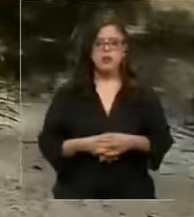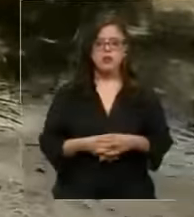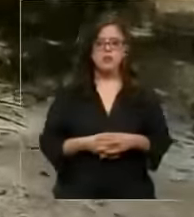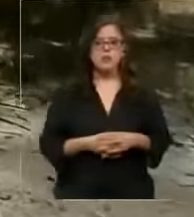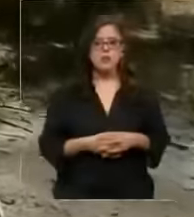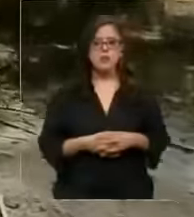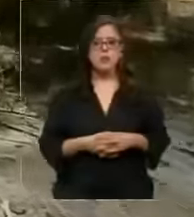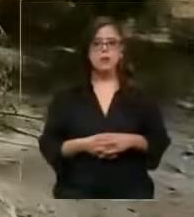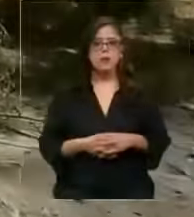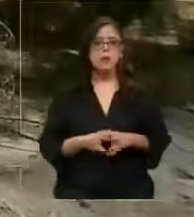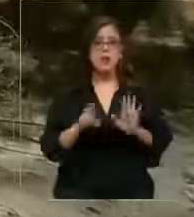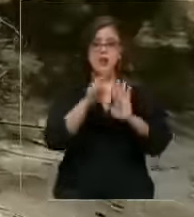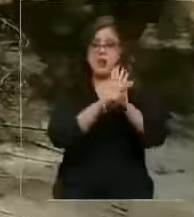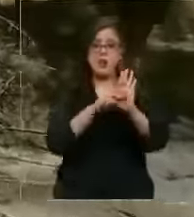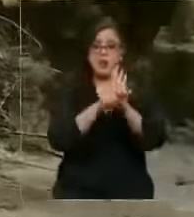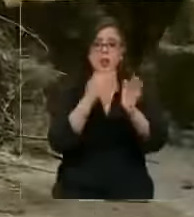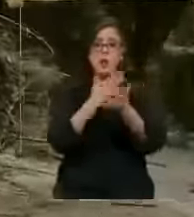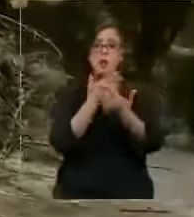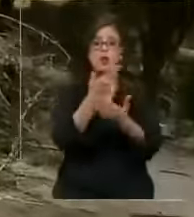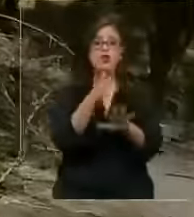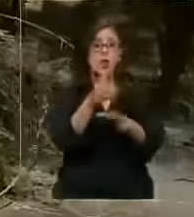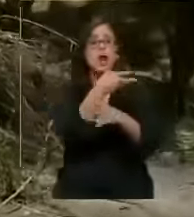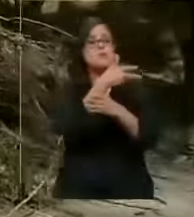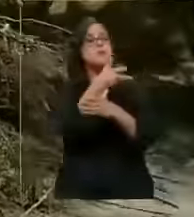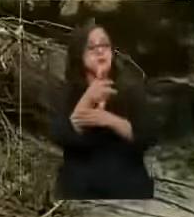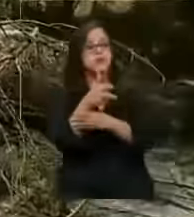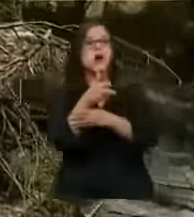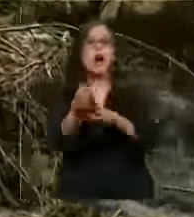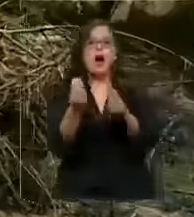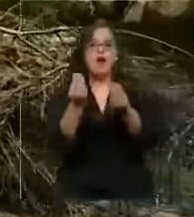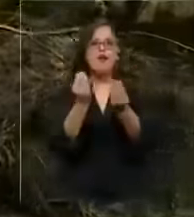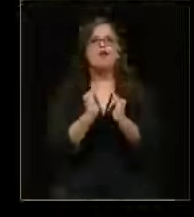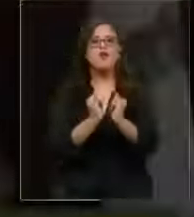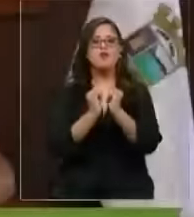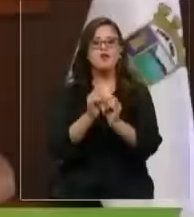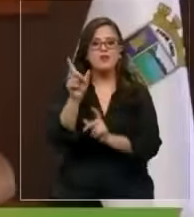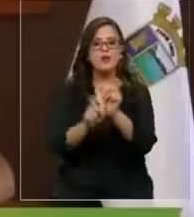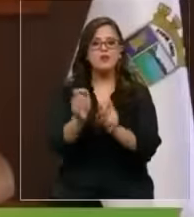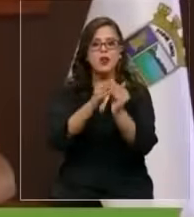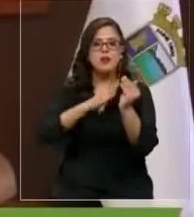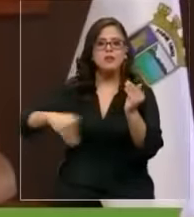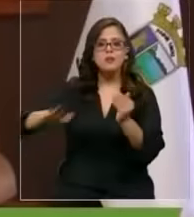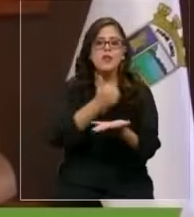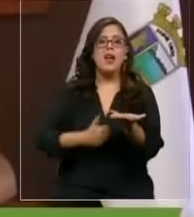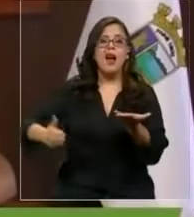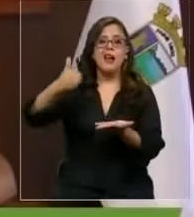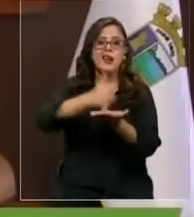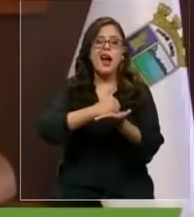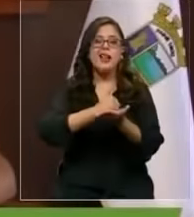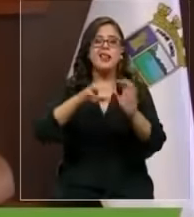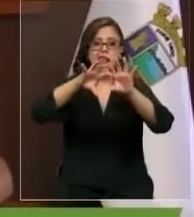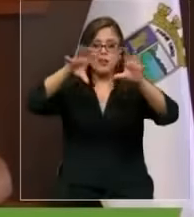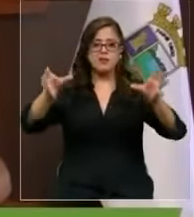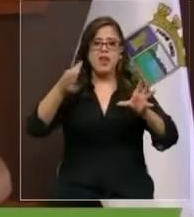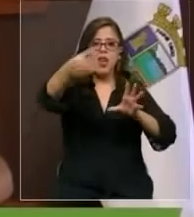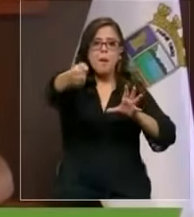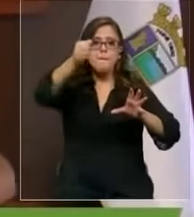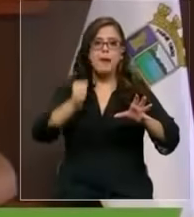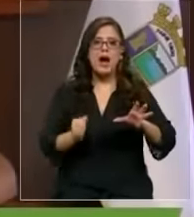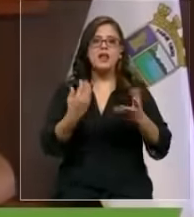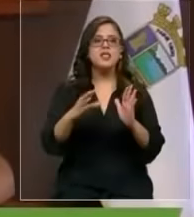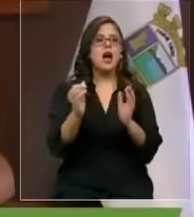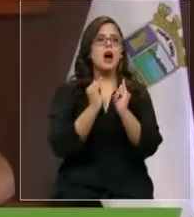la realización de este reportaje llegaron buenas noticias para los vecinos de la laguna. Fue el mismo alcalde de Paine quien, durante una cuenta